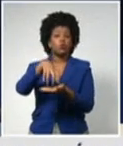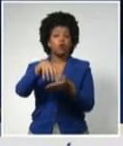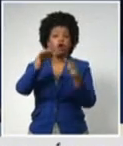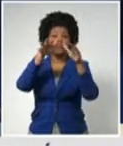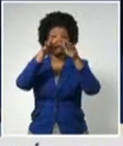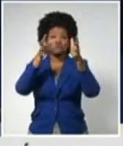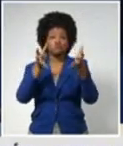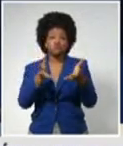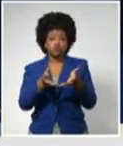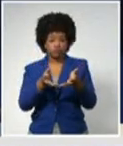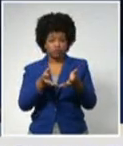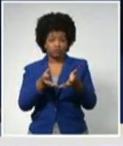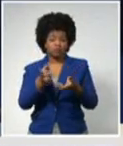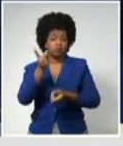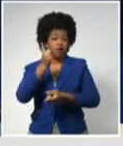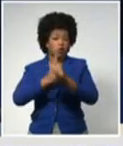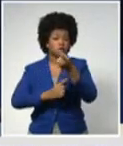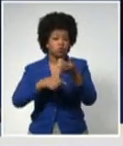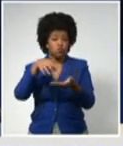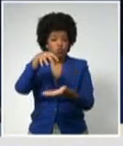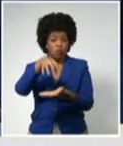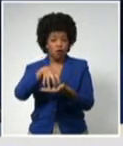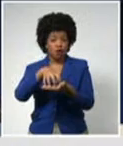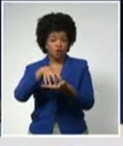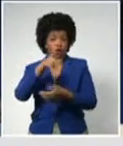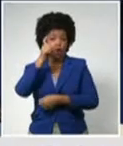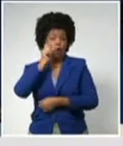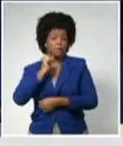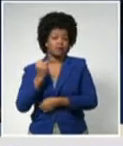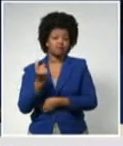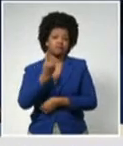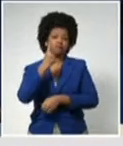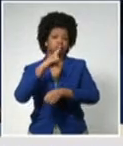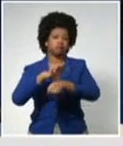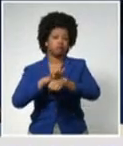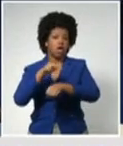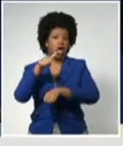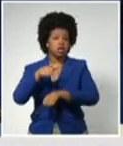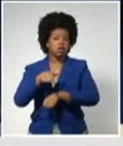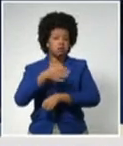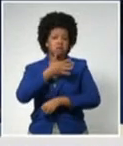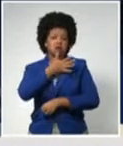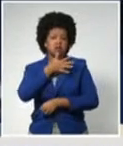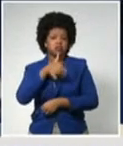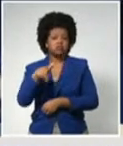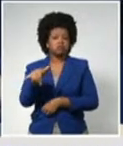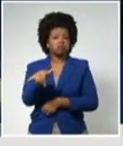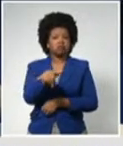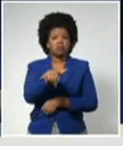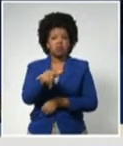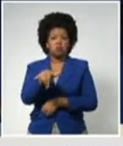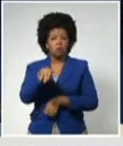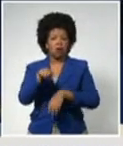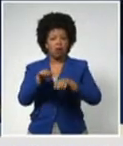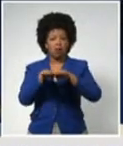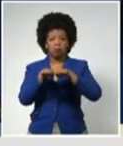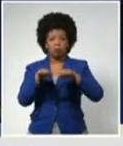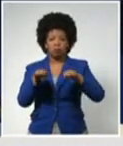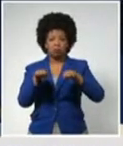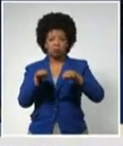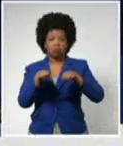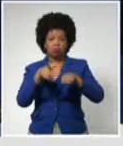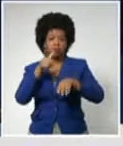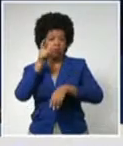masculino tiene un papel muy predominante, aquí es discretamente superior, pero están prácticamente igual